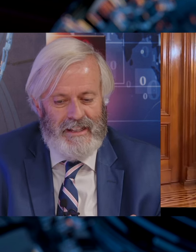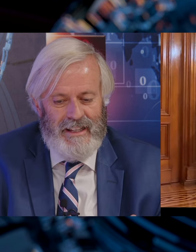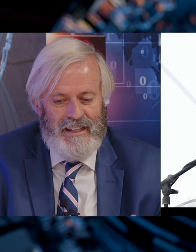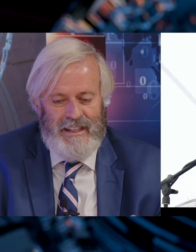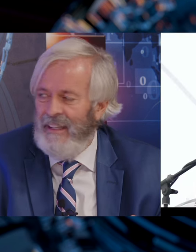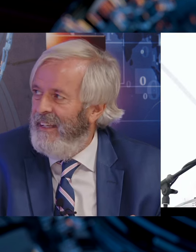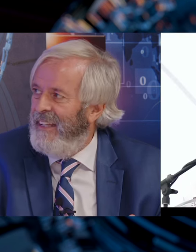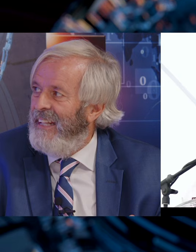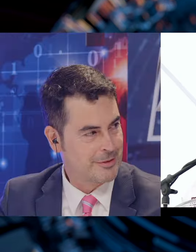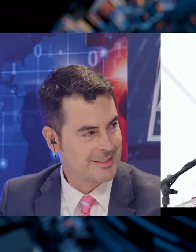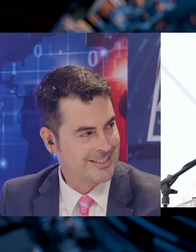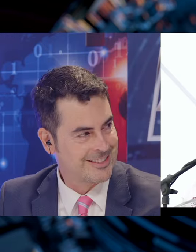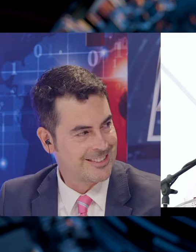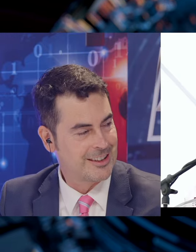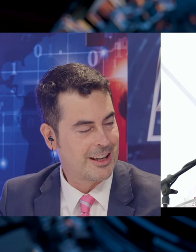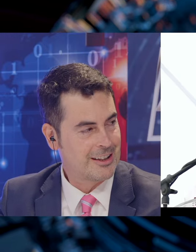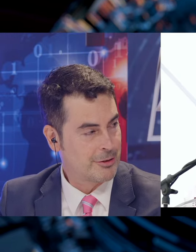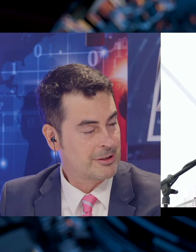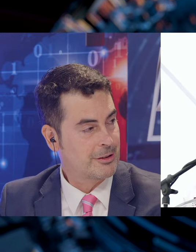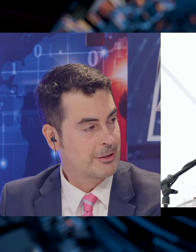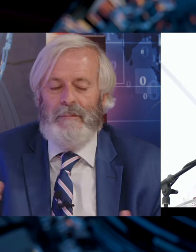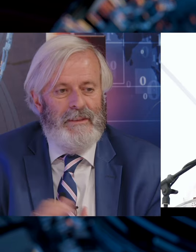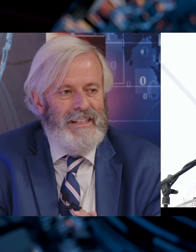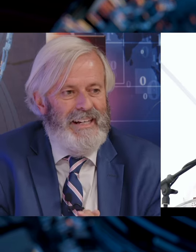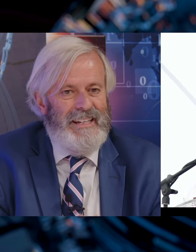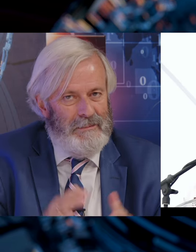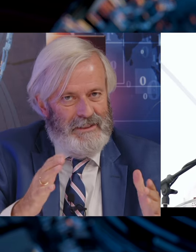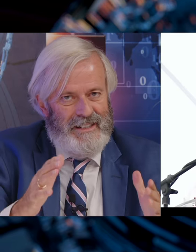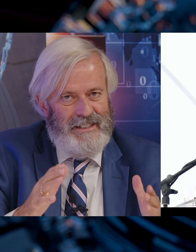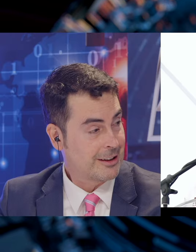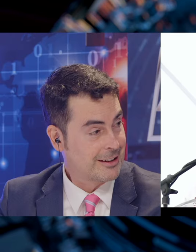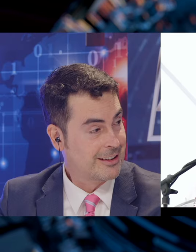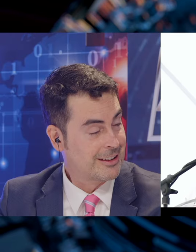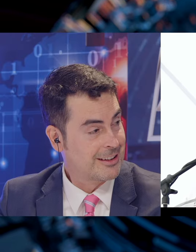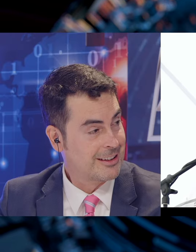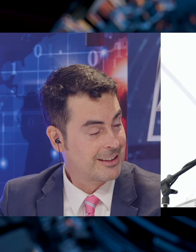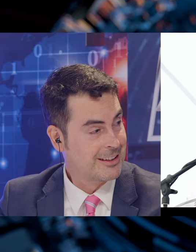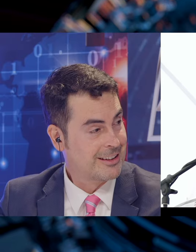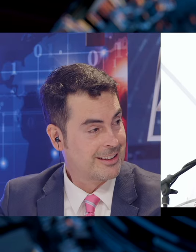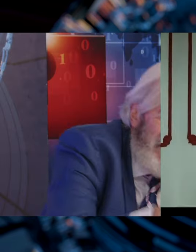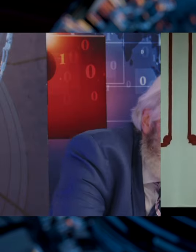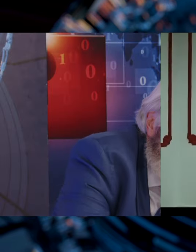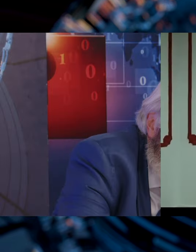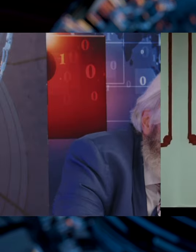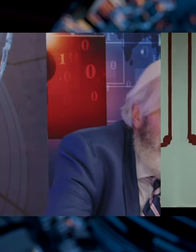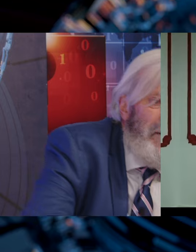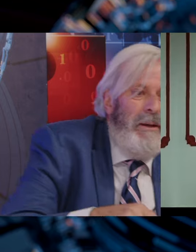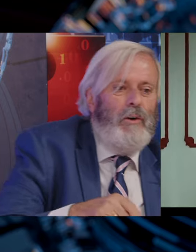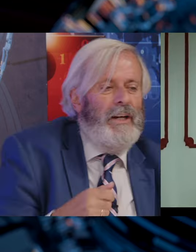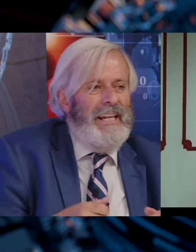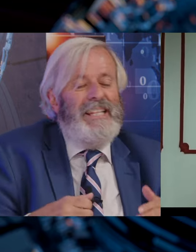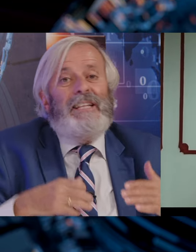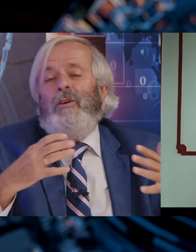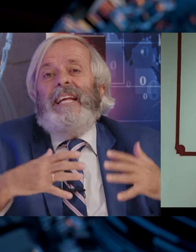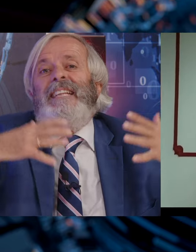cabeza eh El dictador de Nicaragua este el eh Ortega fuera no no Ortega es el que es el dictador ahora